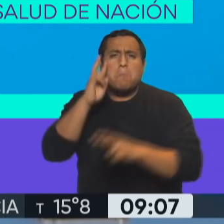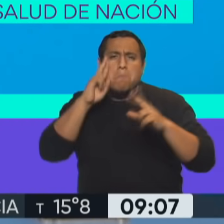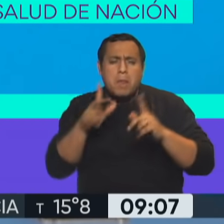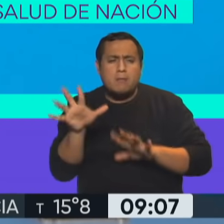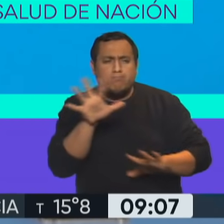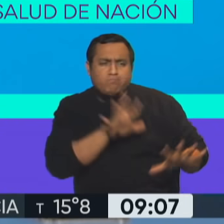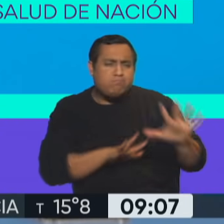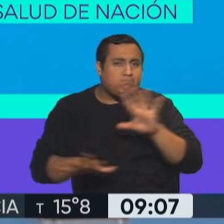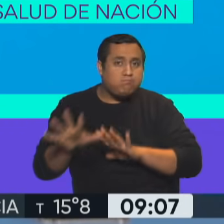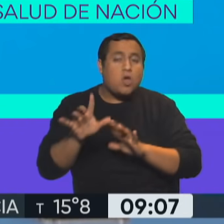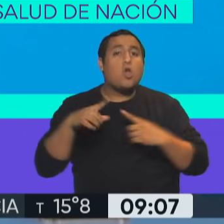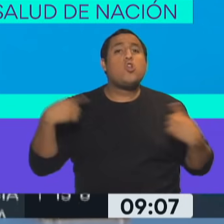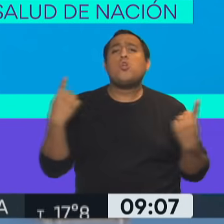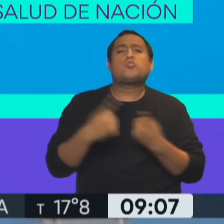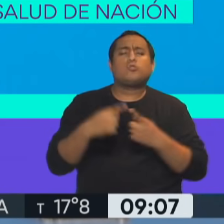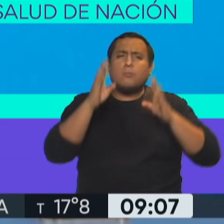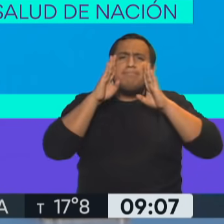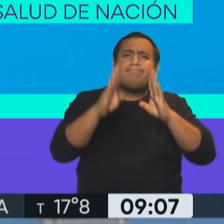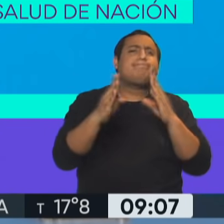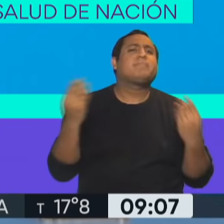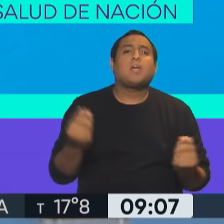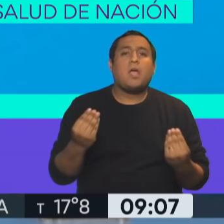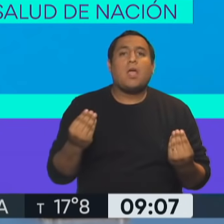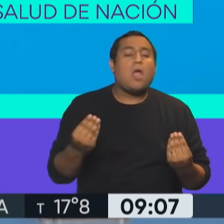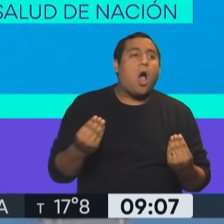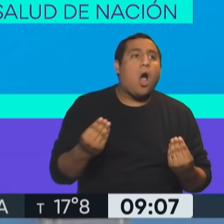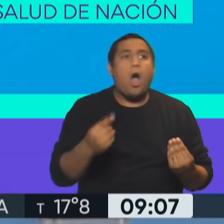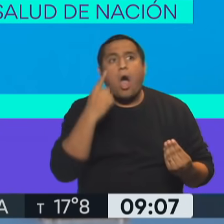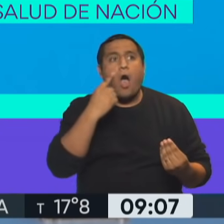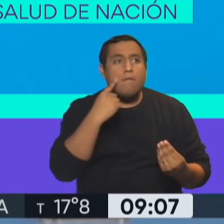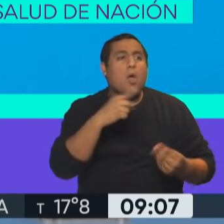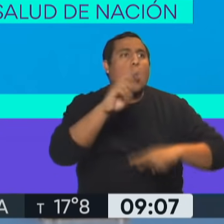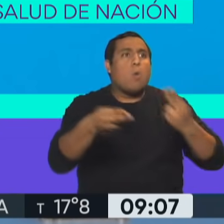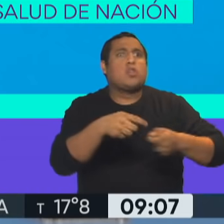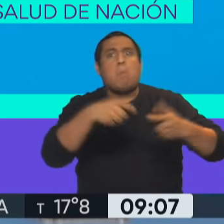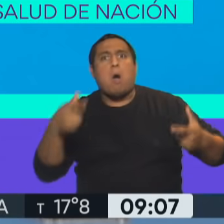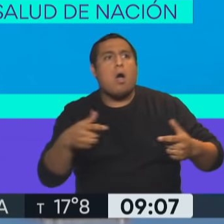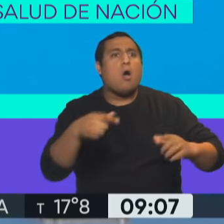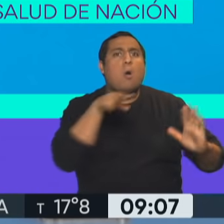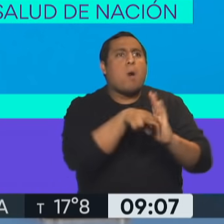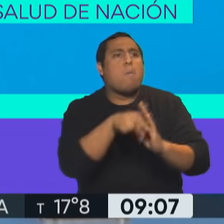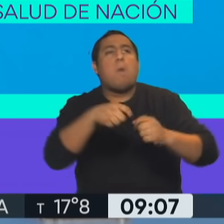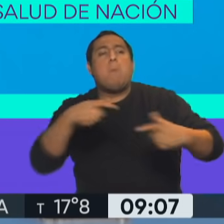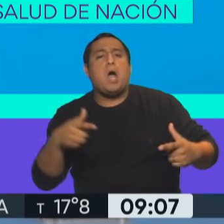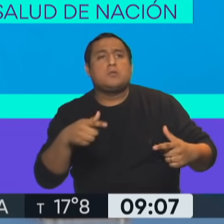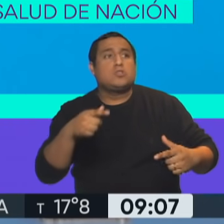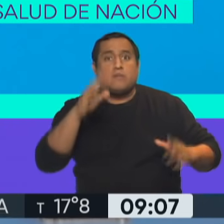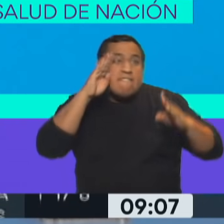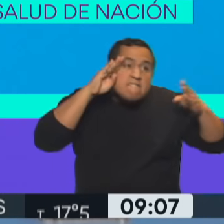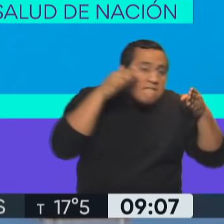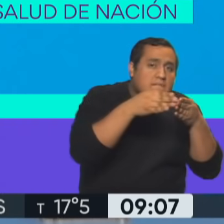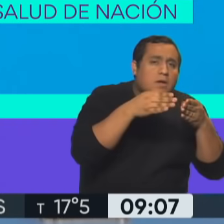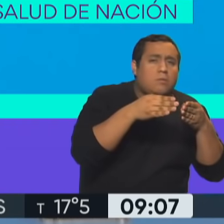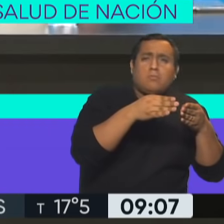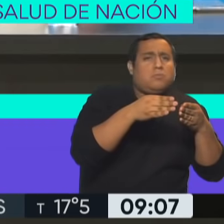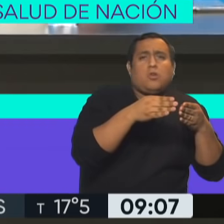que nosotros tenemos que ver es que no se traduzca en aumento de hospitalizaciones y muerte, y eso nos permita no tener ningún aglomerado urbano